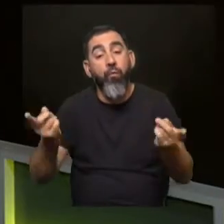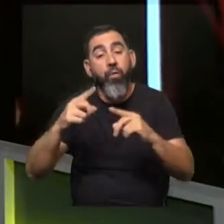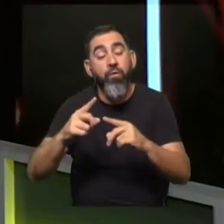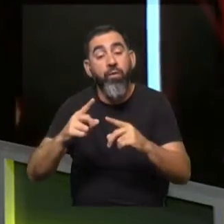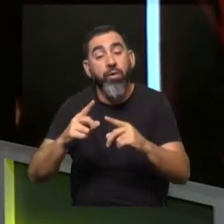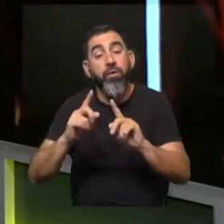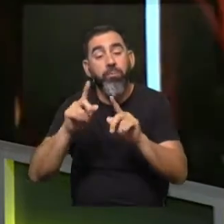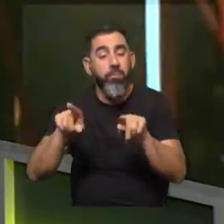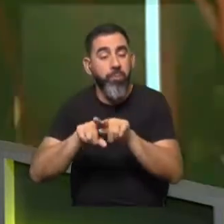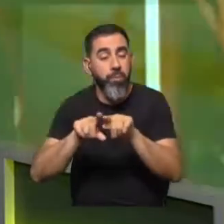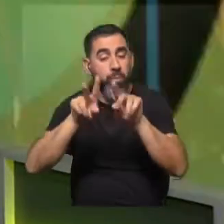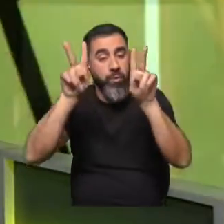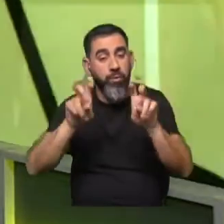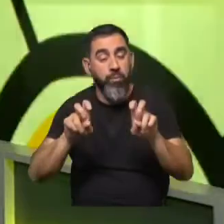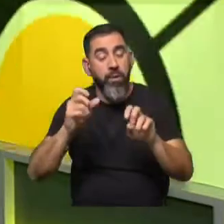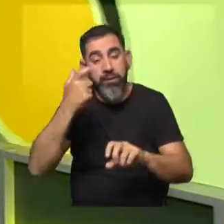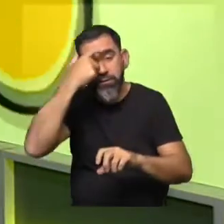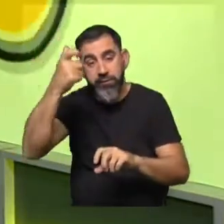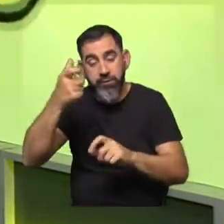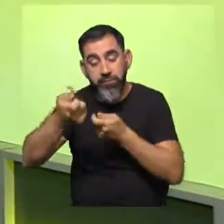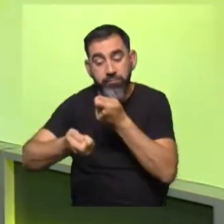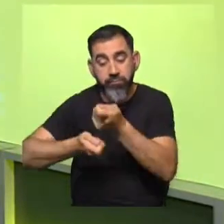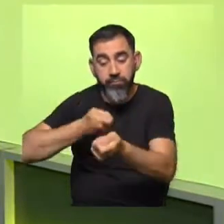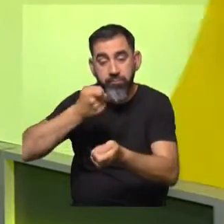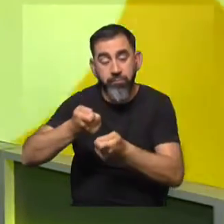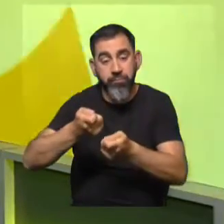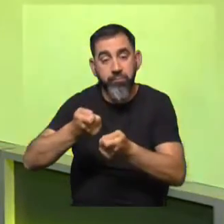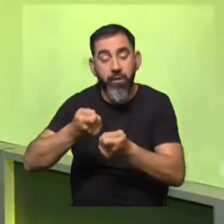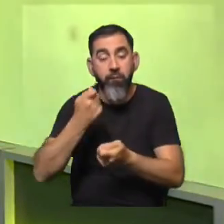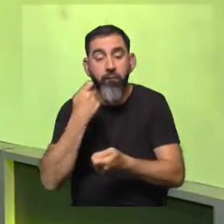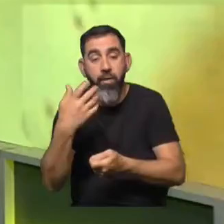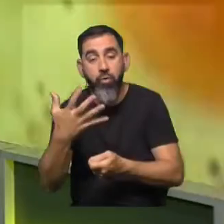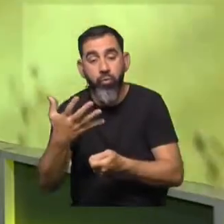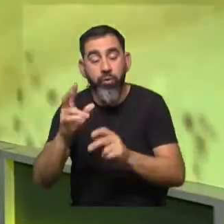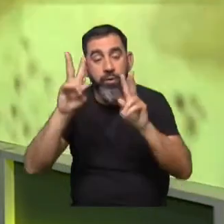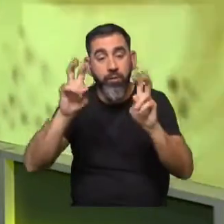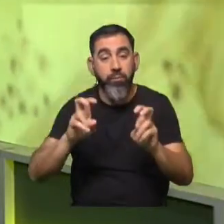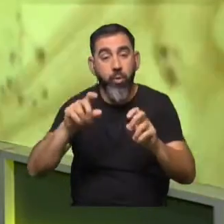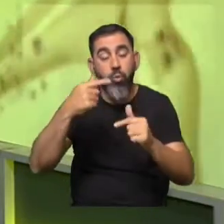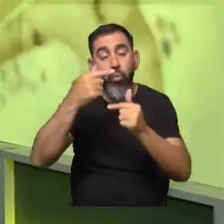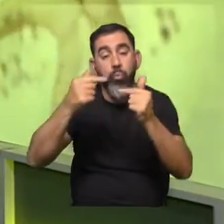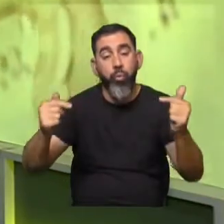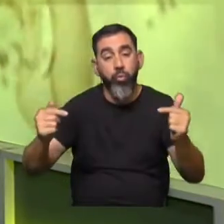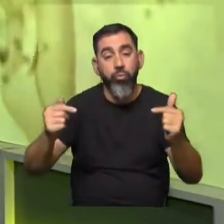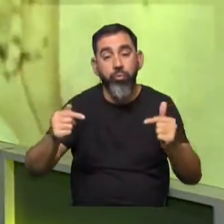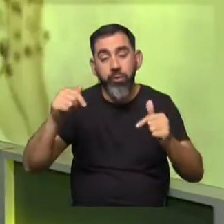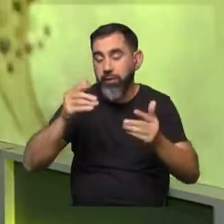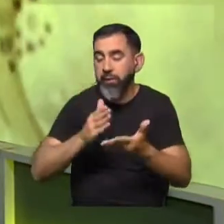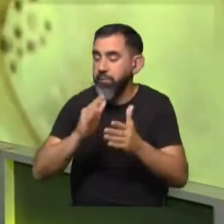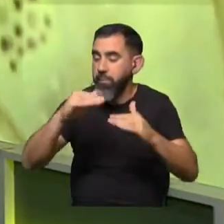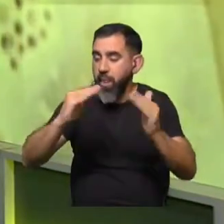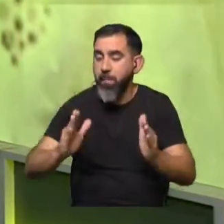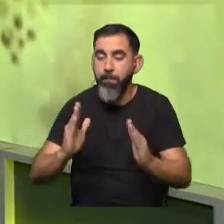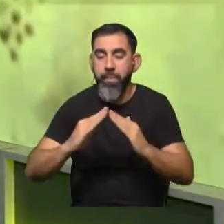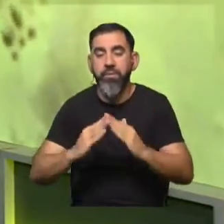alguna manera seguimos en lo mismo. La ciencia aplicada a agregarle valor, en este caso a otro producto que no falta en ninguna mesa. Ya